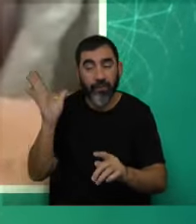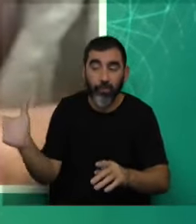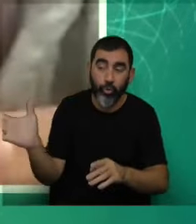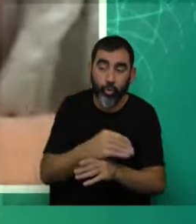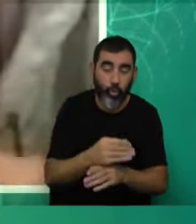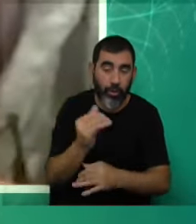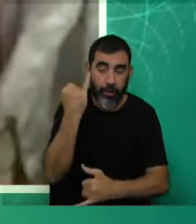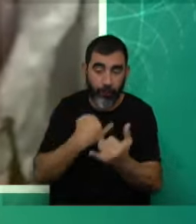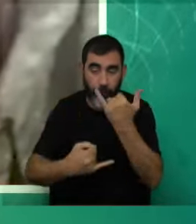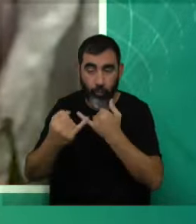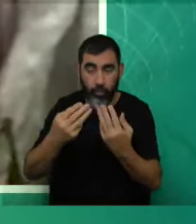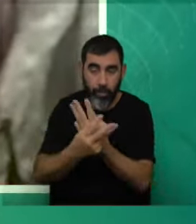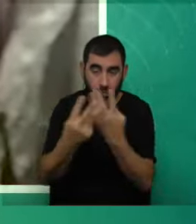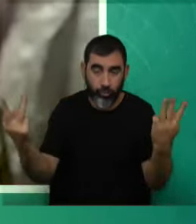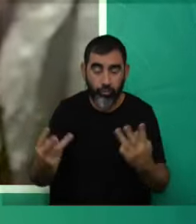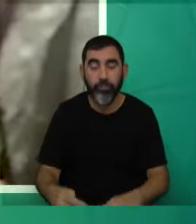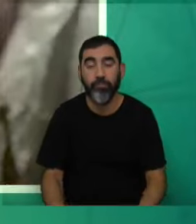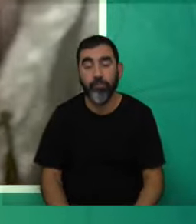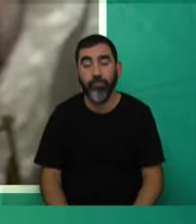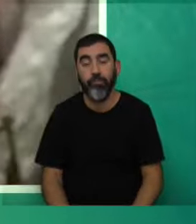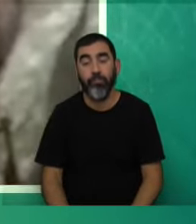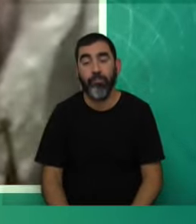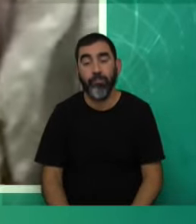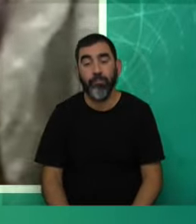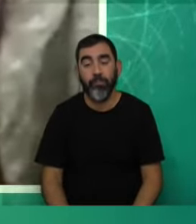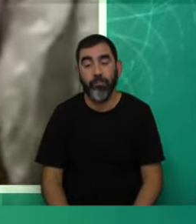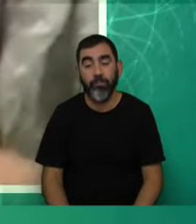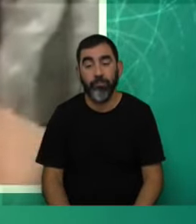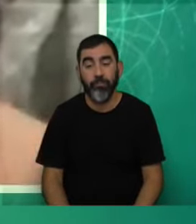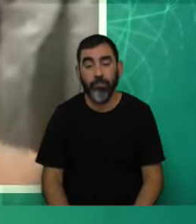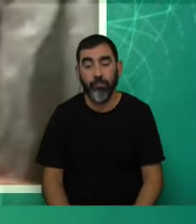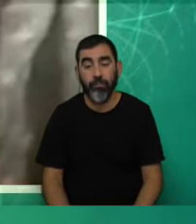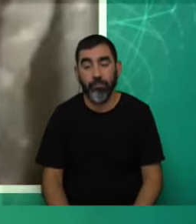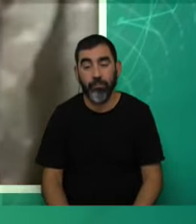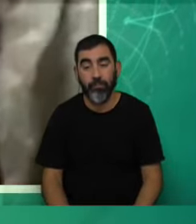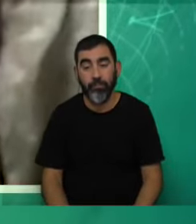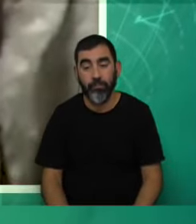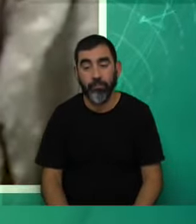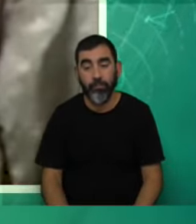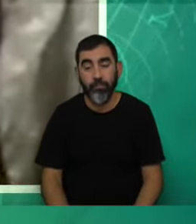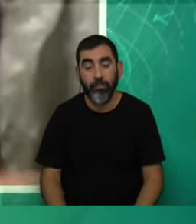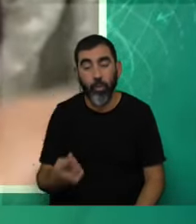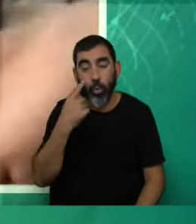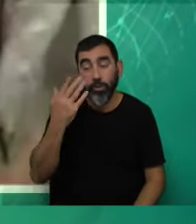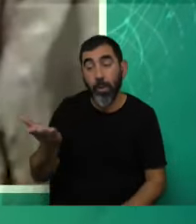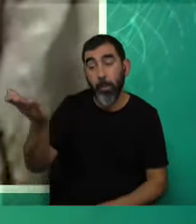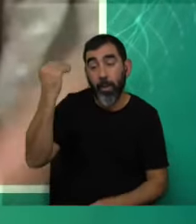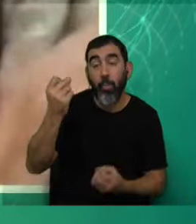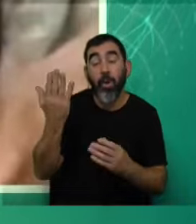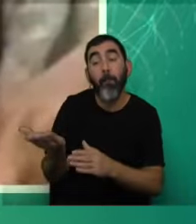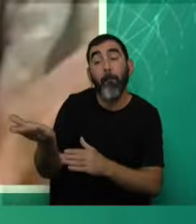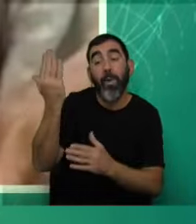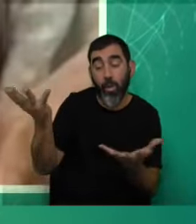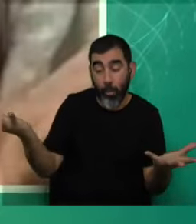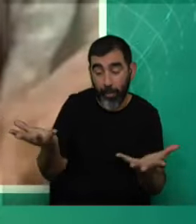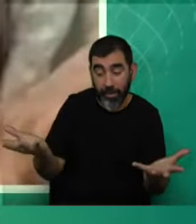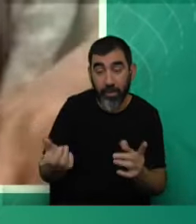disposición todo tipo de de enseñanza y de conocimiento el pasado este porque el pasado es